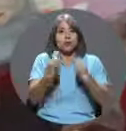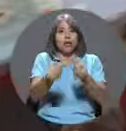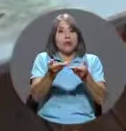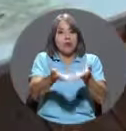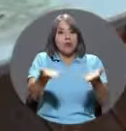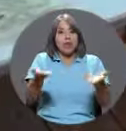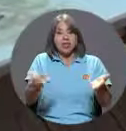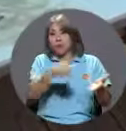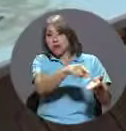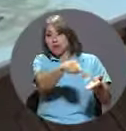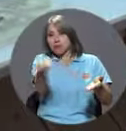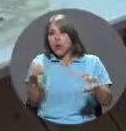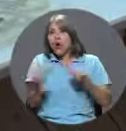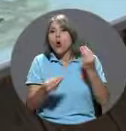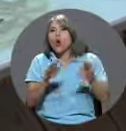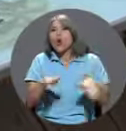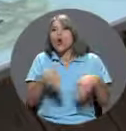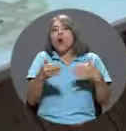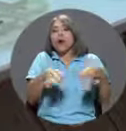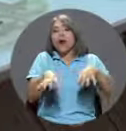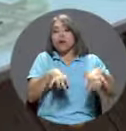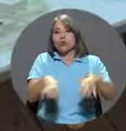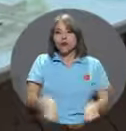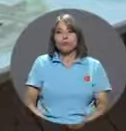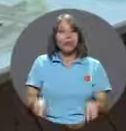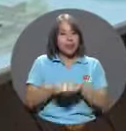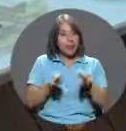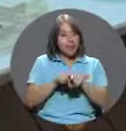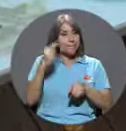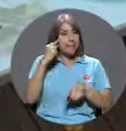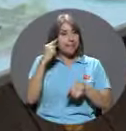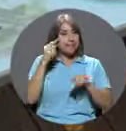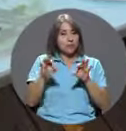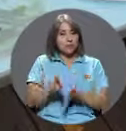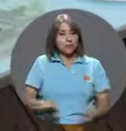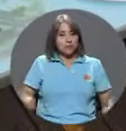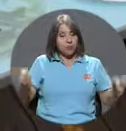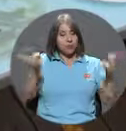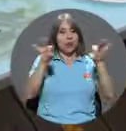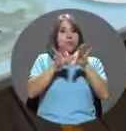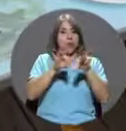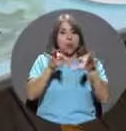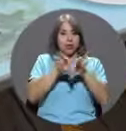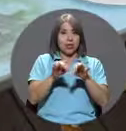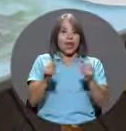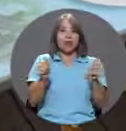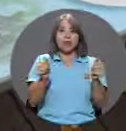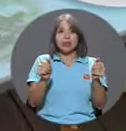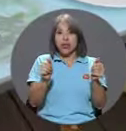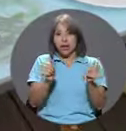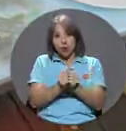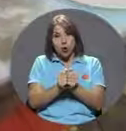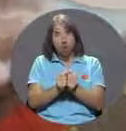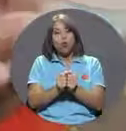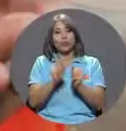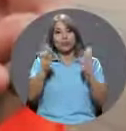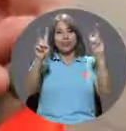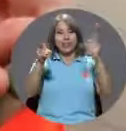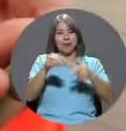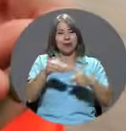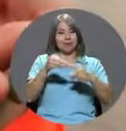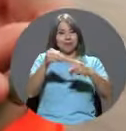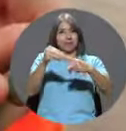cómo actuar. Pensamos además que es importantísimo y para nosotros es fundamental abordarlo desde el eje de la promoción de la